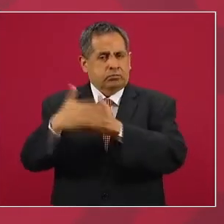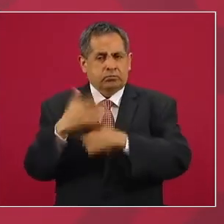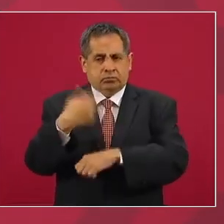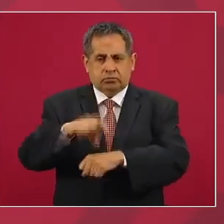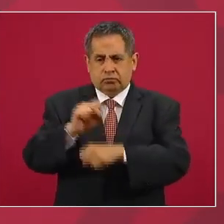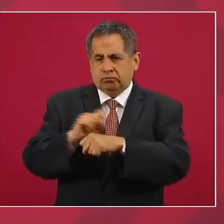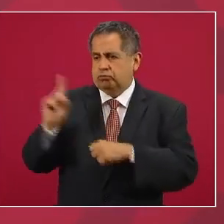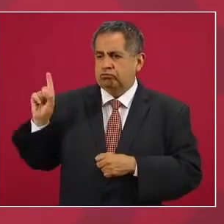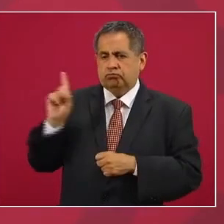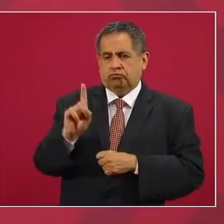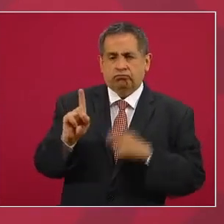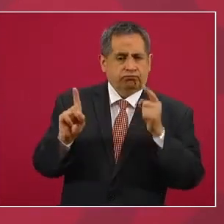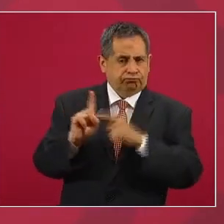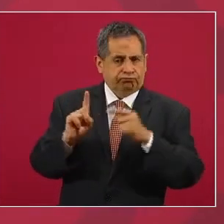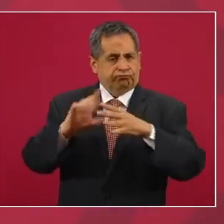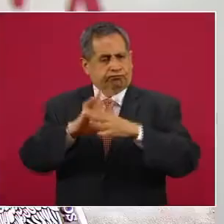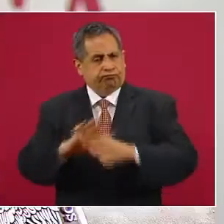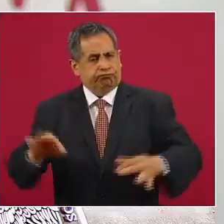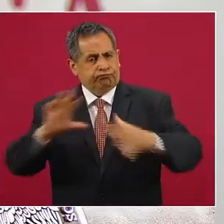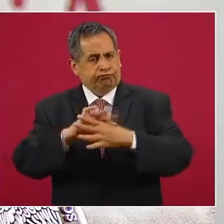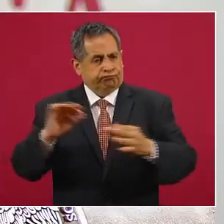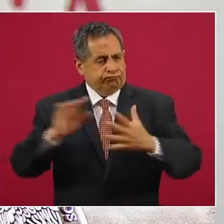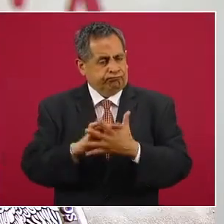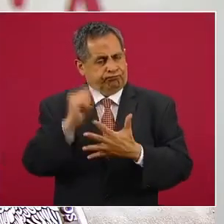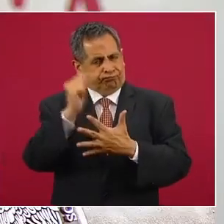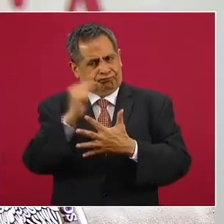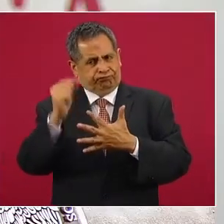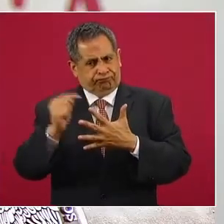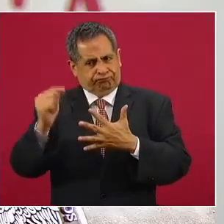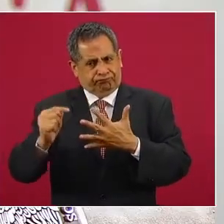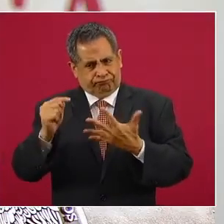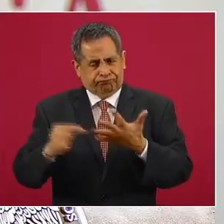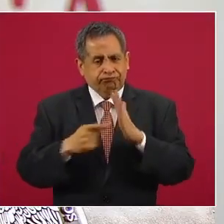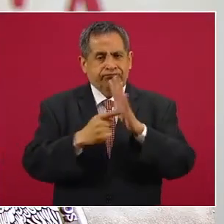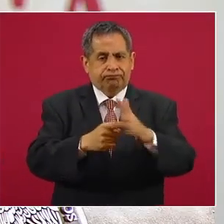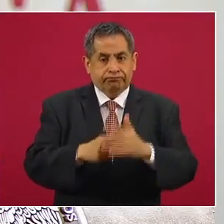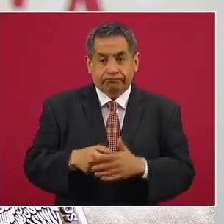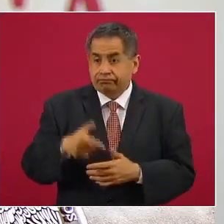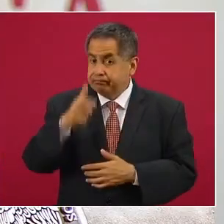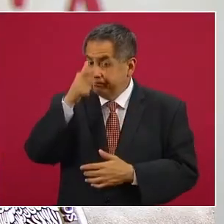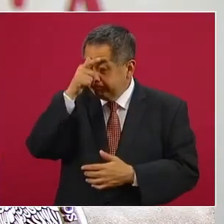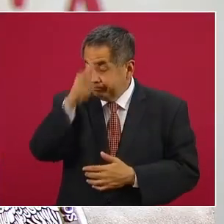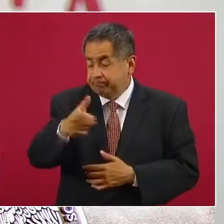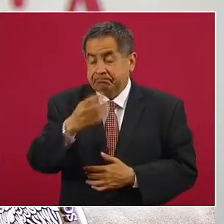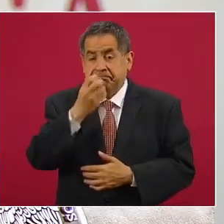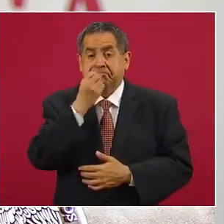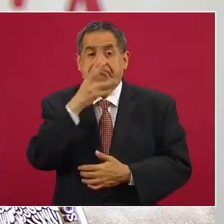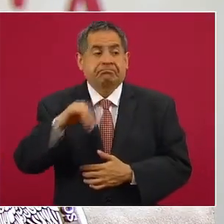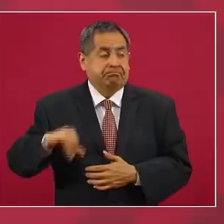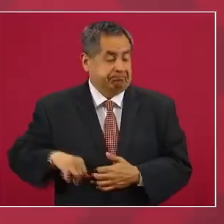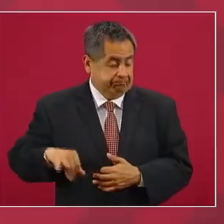tenemos toda la información y van a haber cosas muy interesantes,